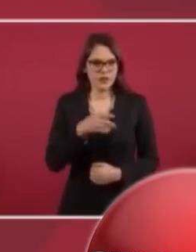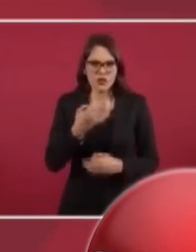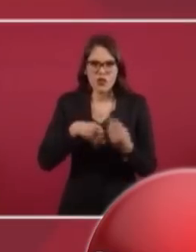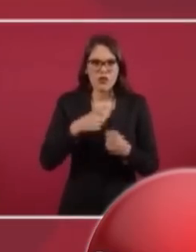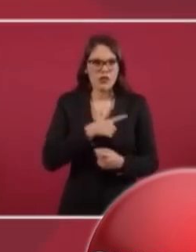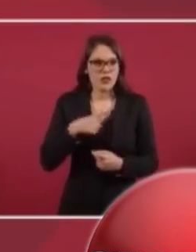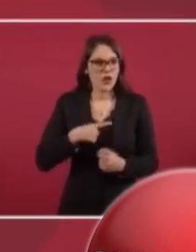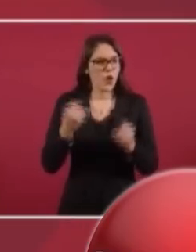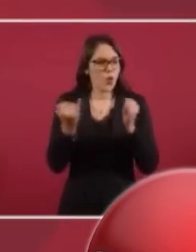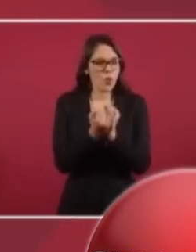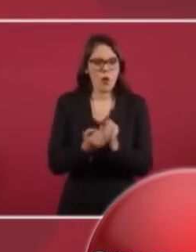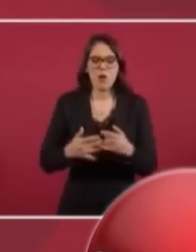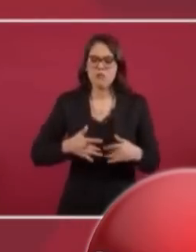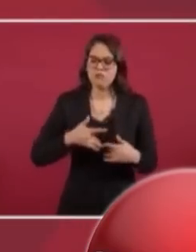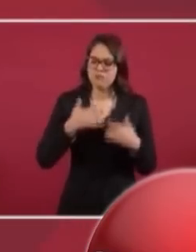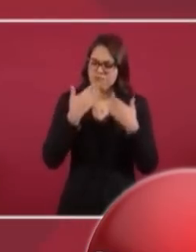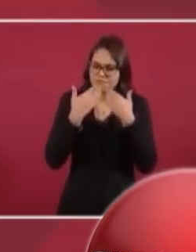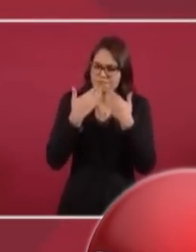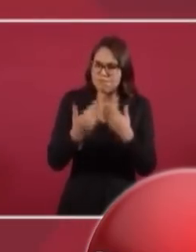satisfechos,